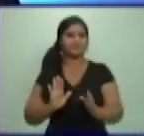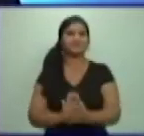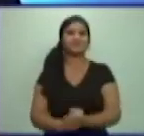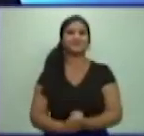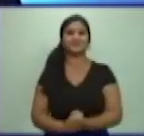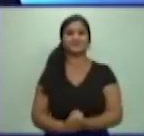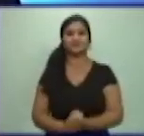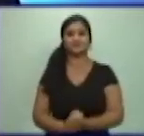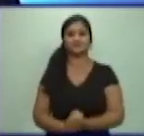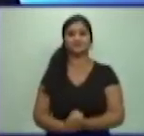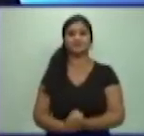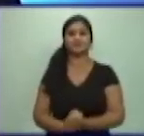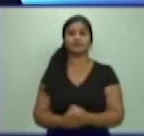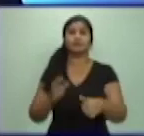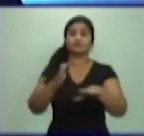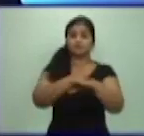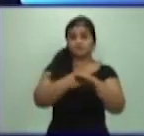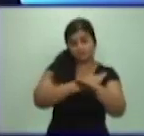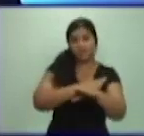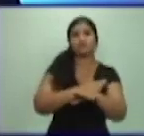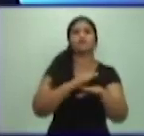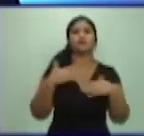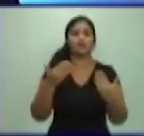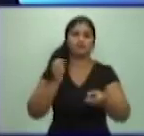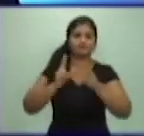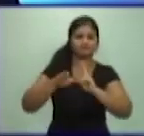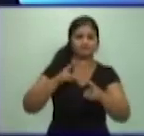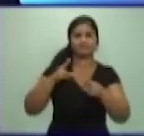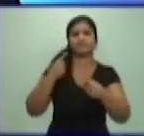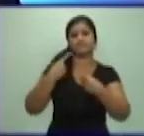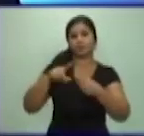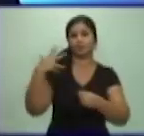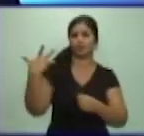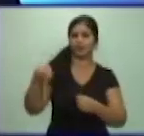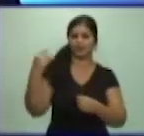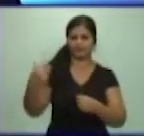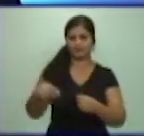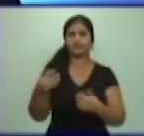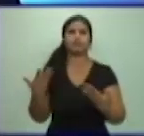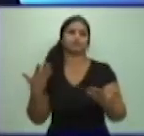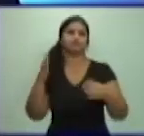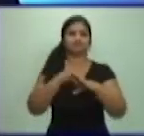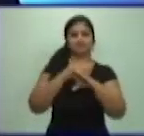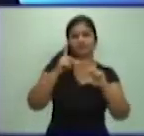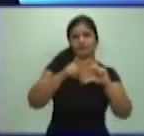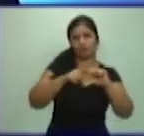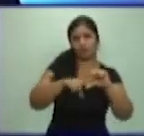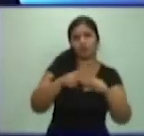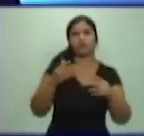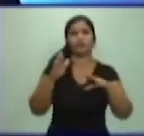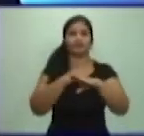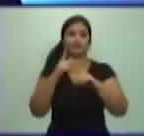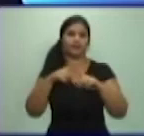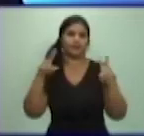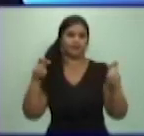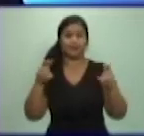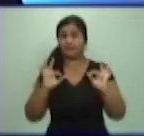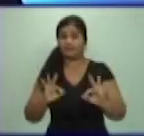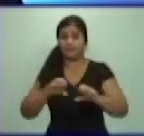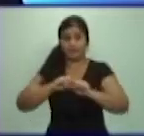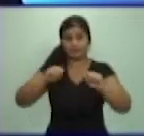de orientaciones, de clases propiamente dichas, debido a la situación que enfrentó el país y por